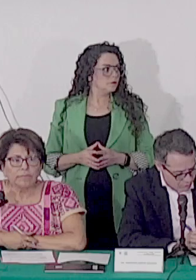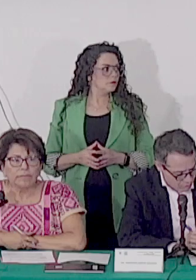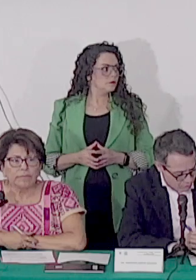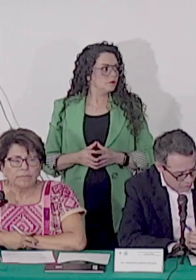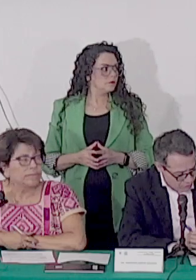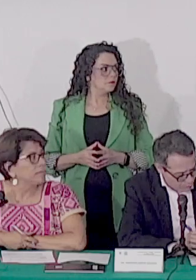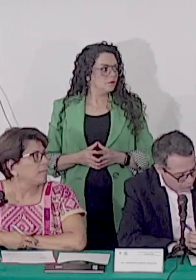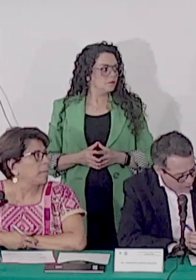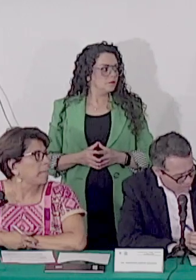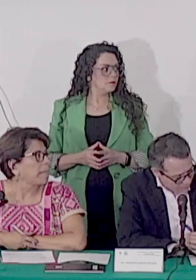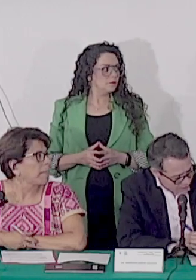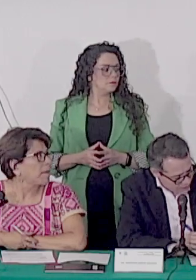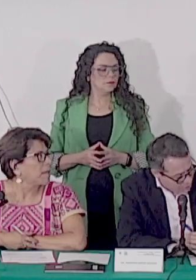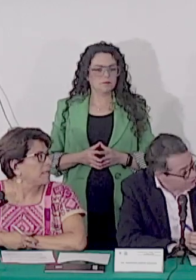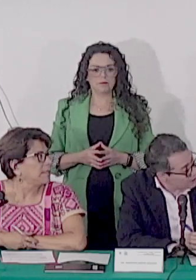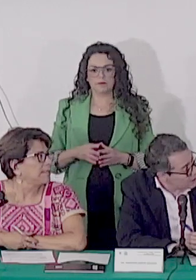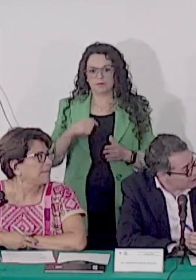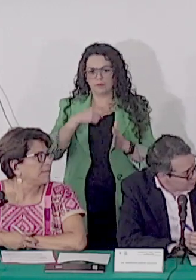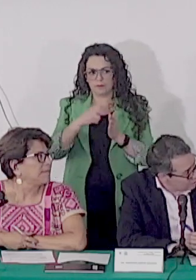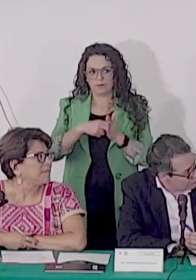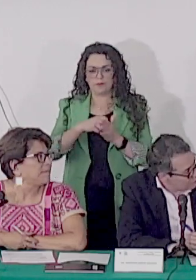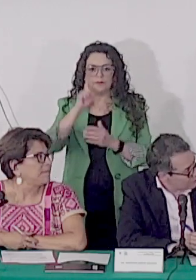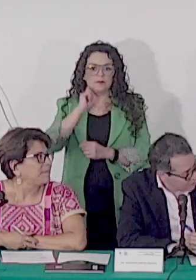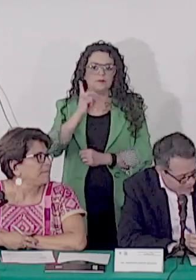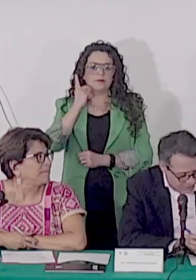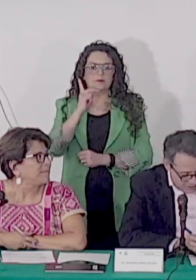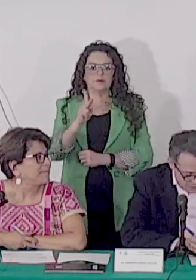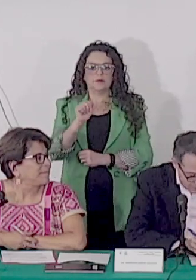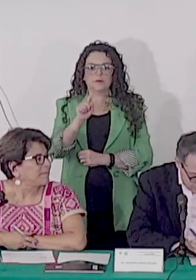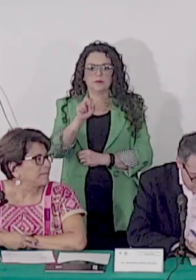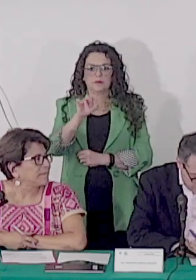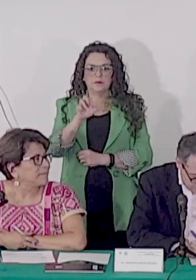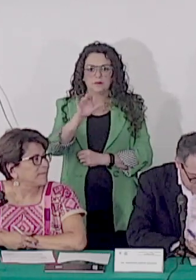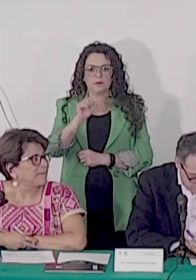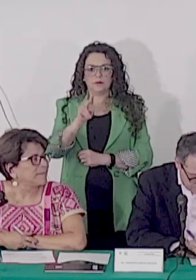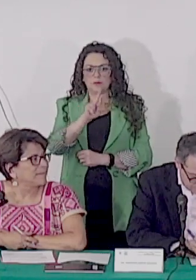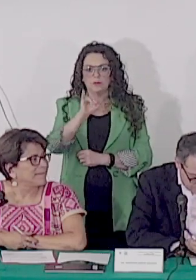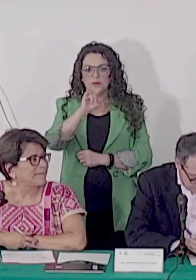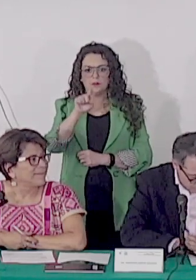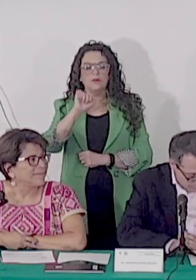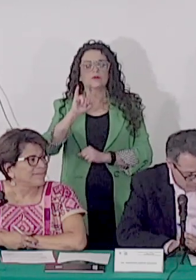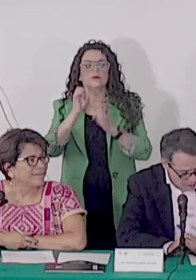Corrijo, diputada Patricia Urriza Arellano. Presente. Gracias.